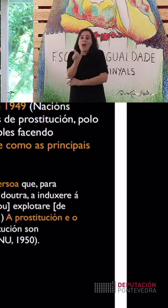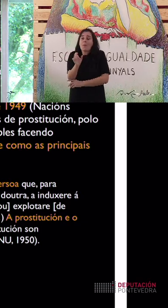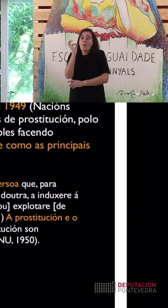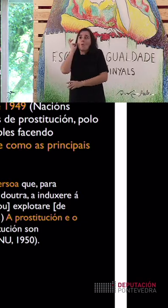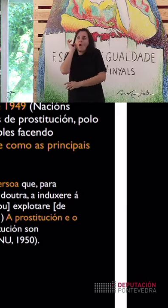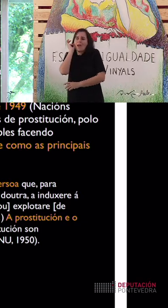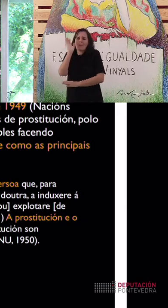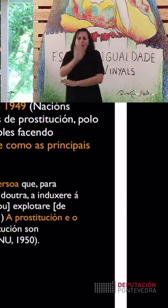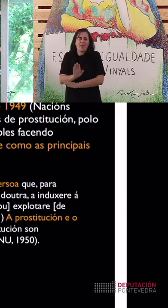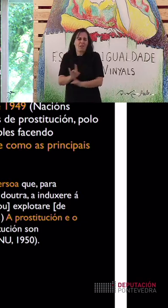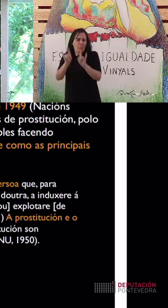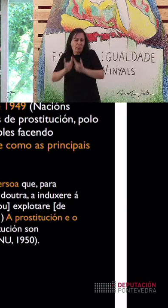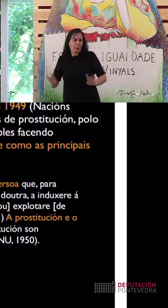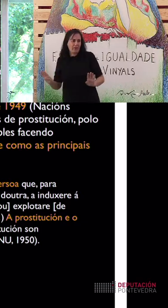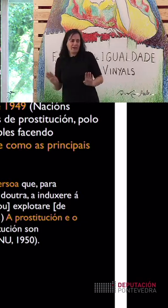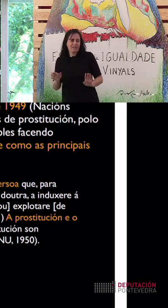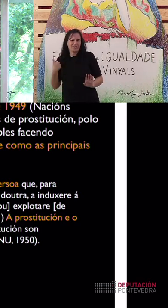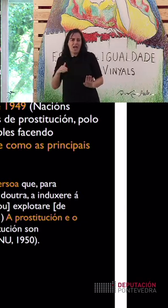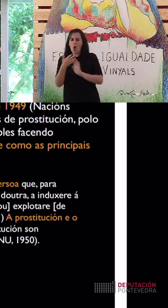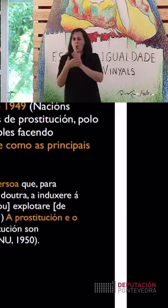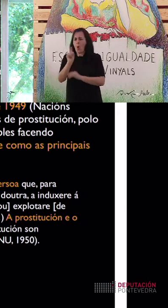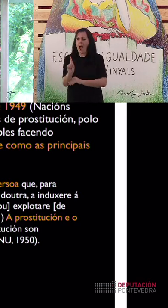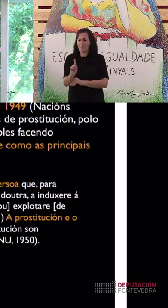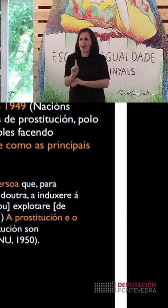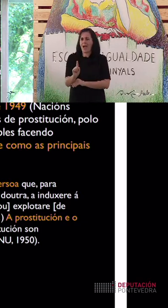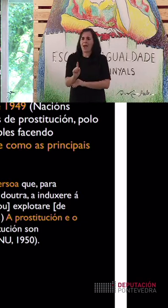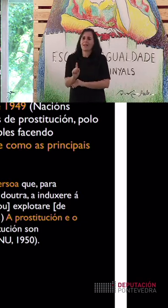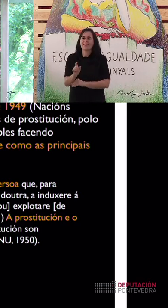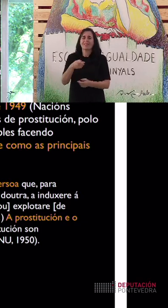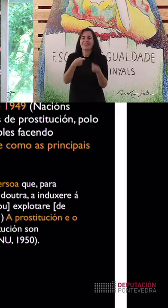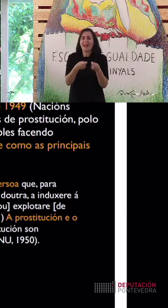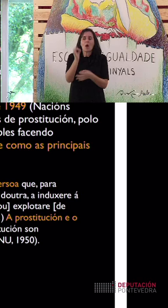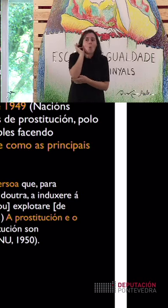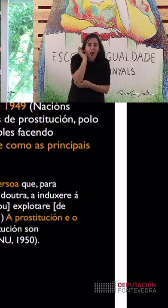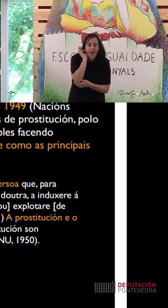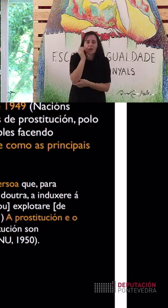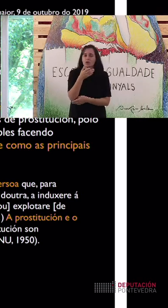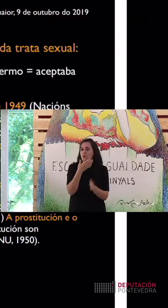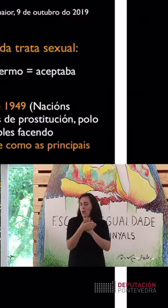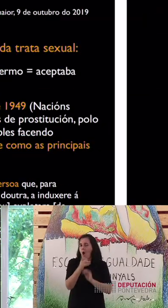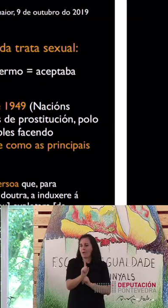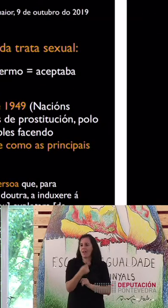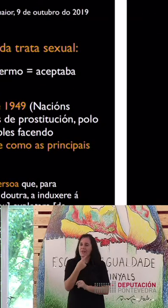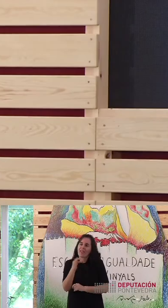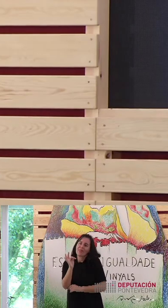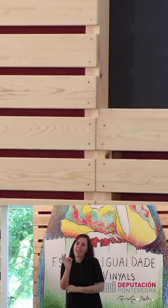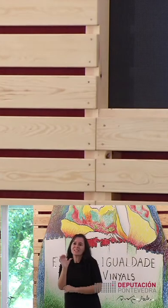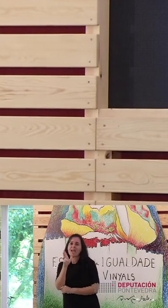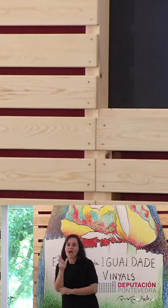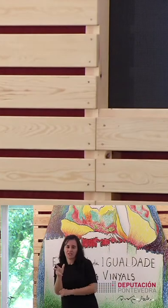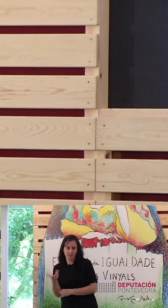muller. E xa non se fala de trata de mulleres, se fala de TSH, trata de seres humanos. cando inicialmente nos